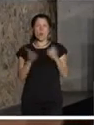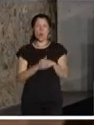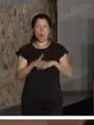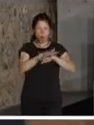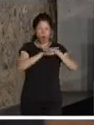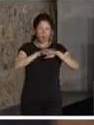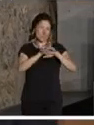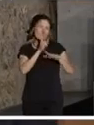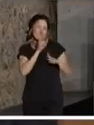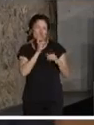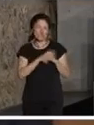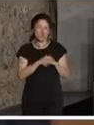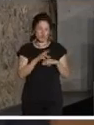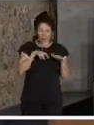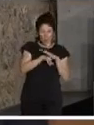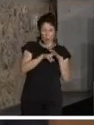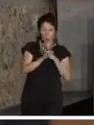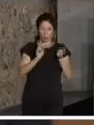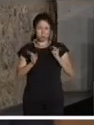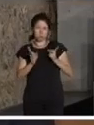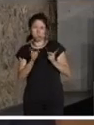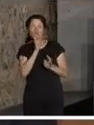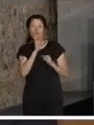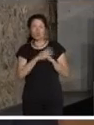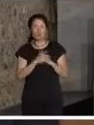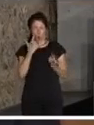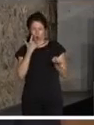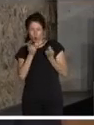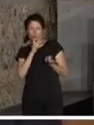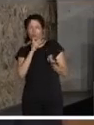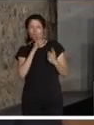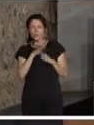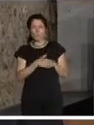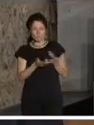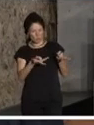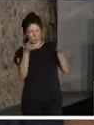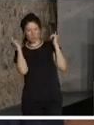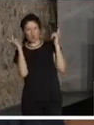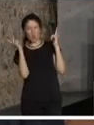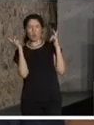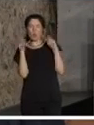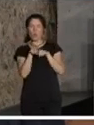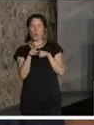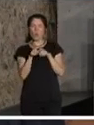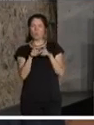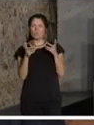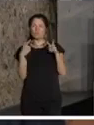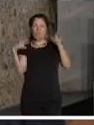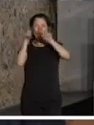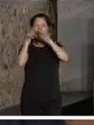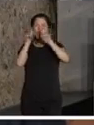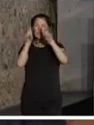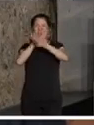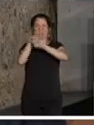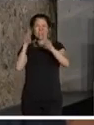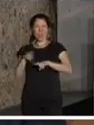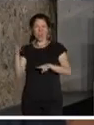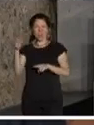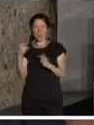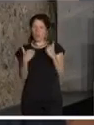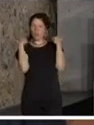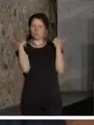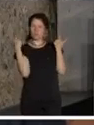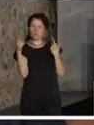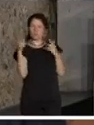gobernamos esos recursos vamos a dejar que sigan en manos de grandes empresas multinacionales